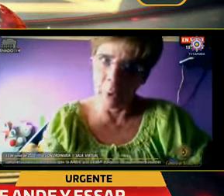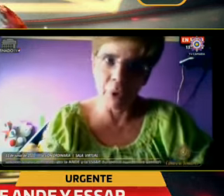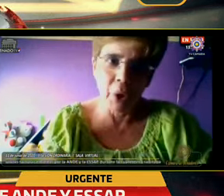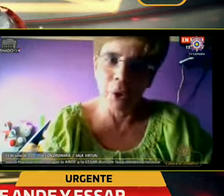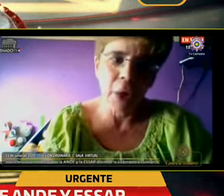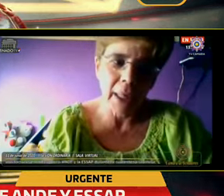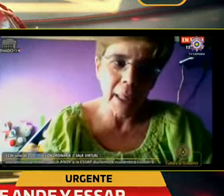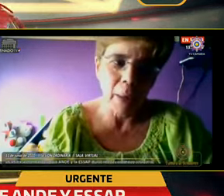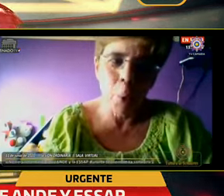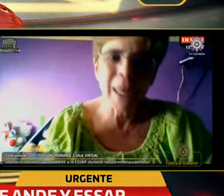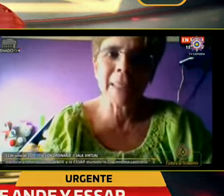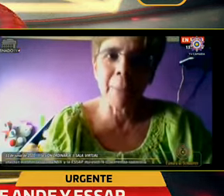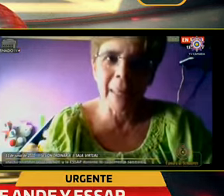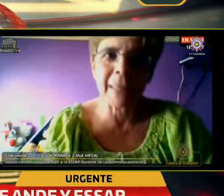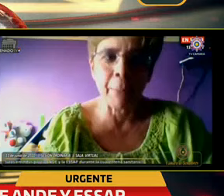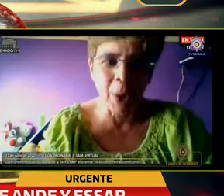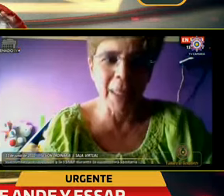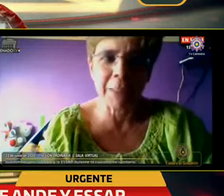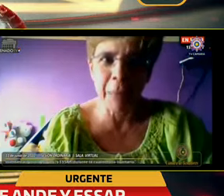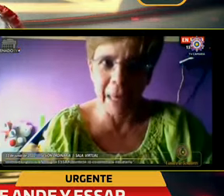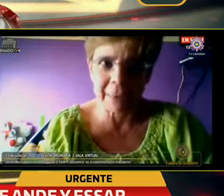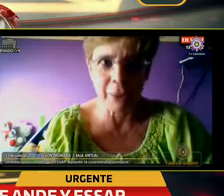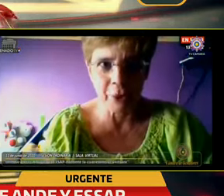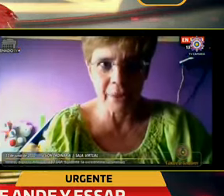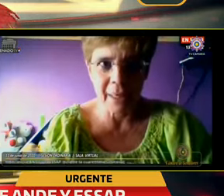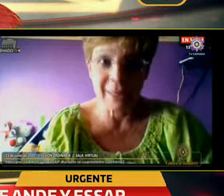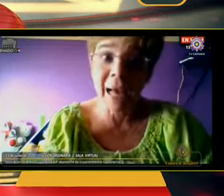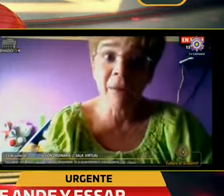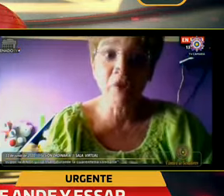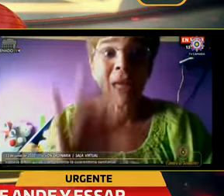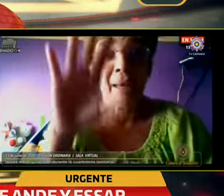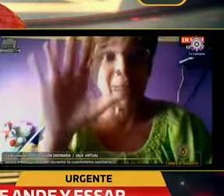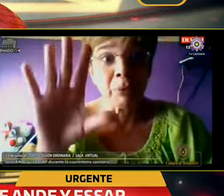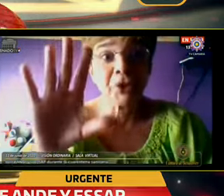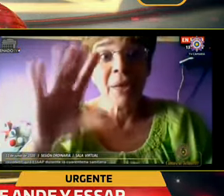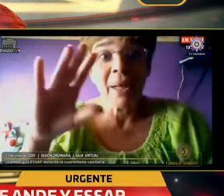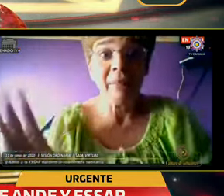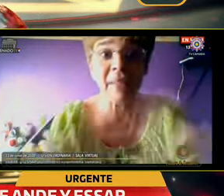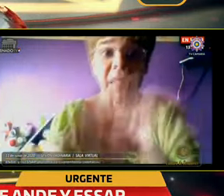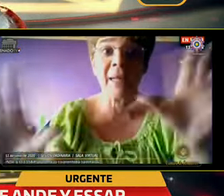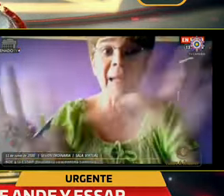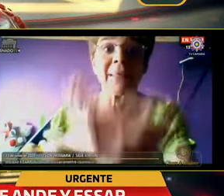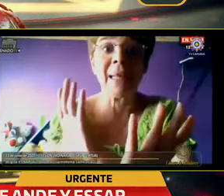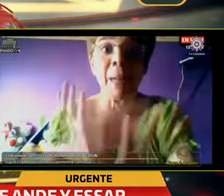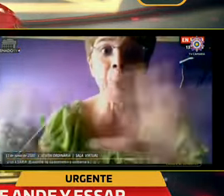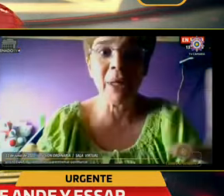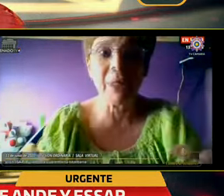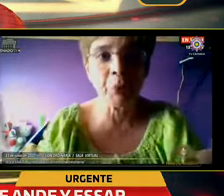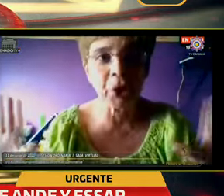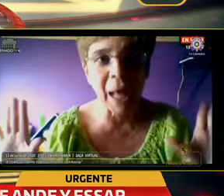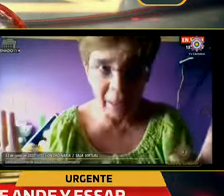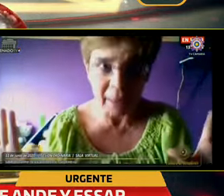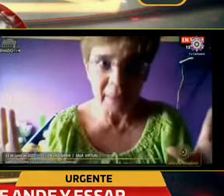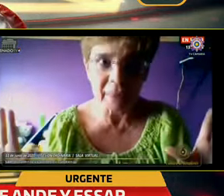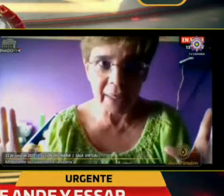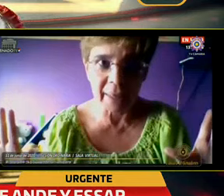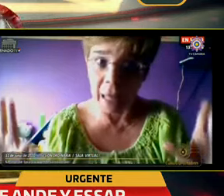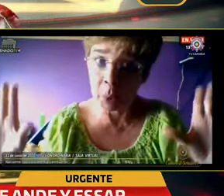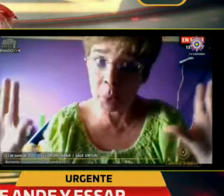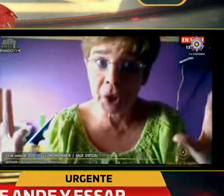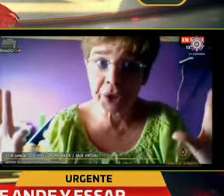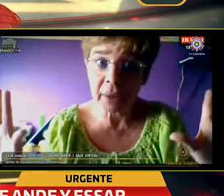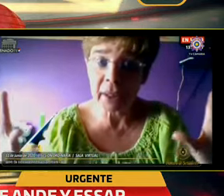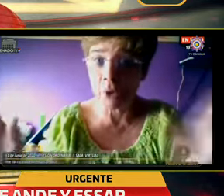Salud. Pero no, una semana se puede esperar, señores. Salvo que queramos, decía acá, hacer el populismo